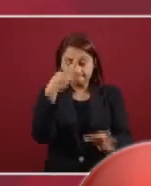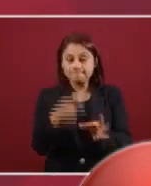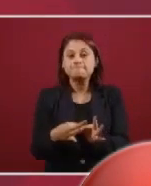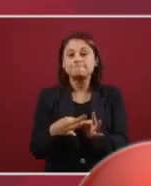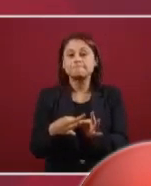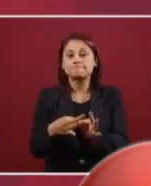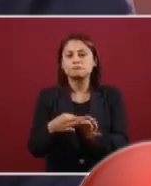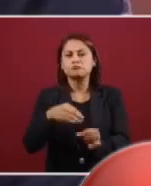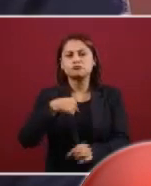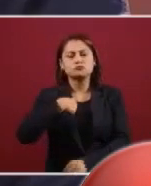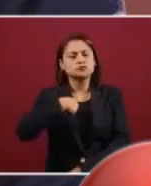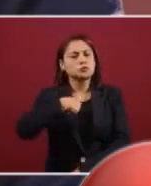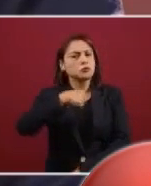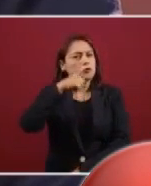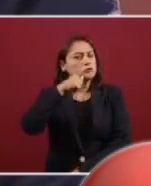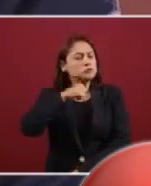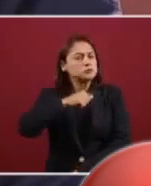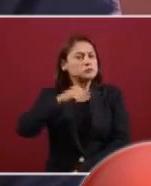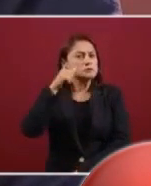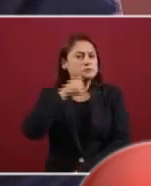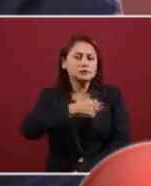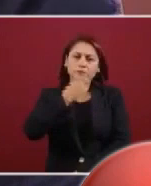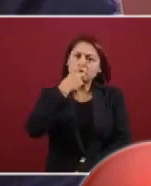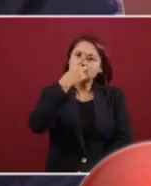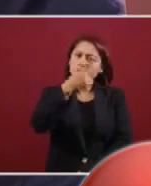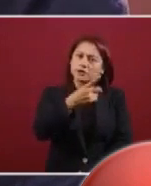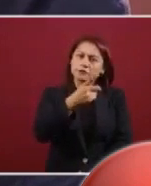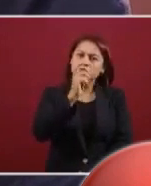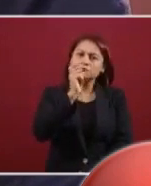siempre manifestando